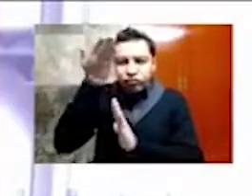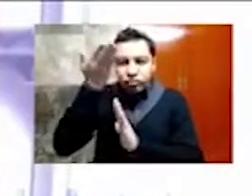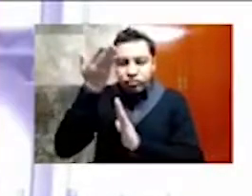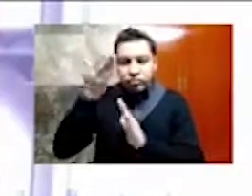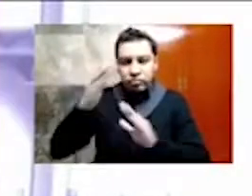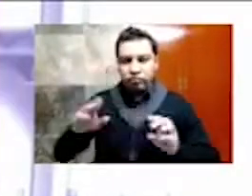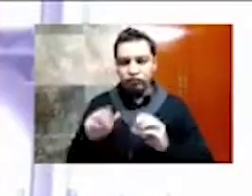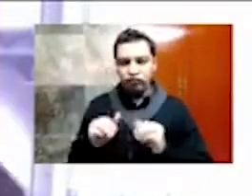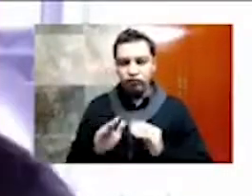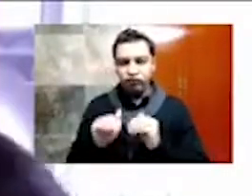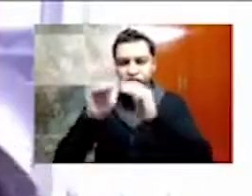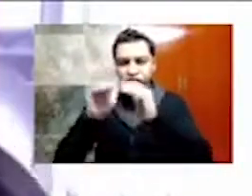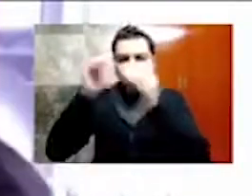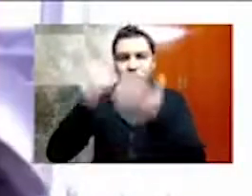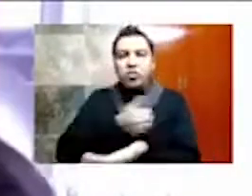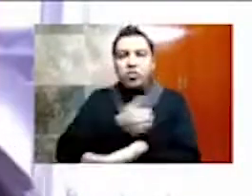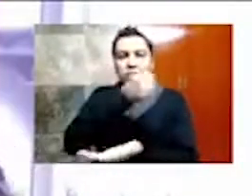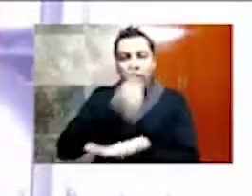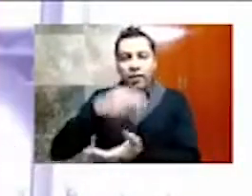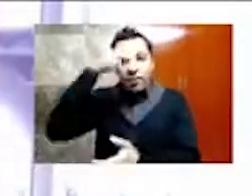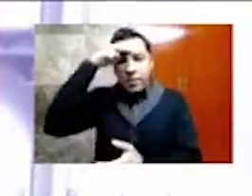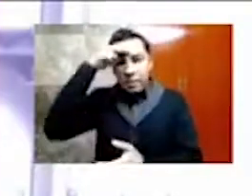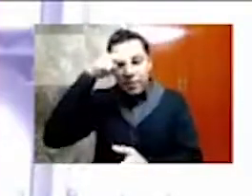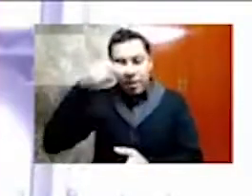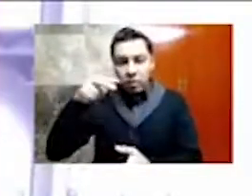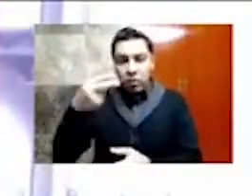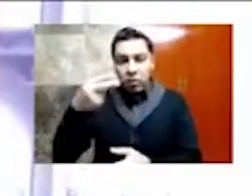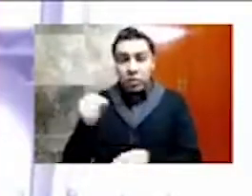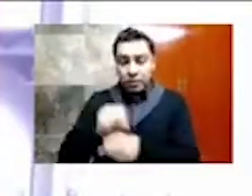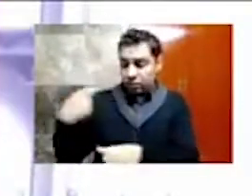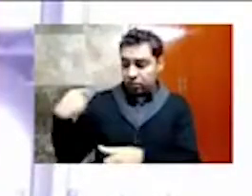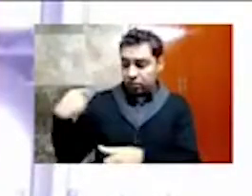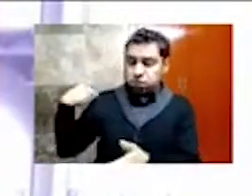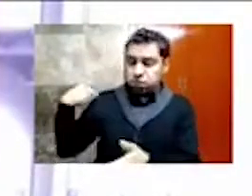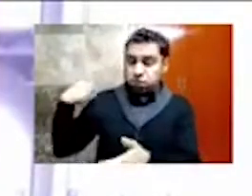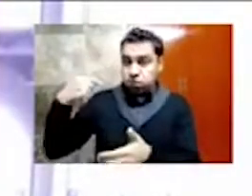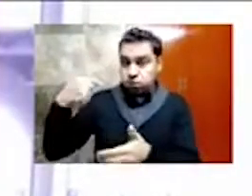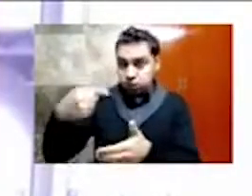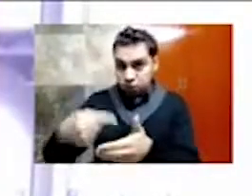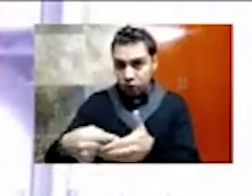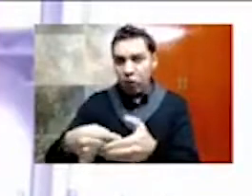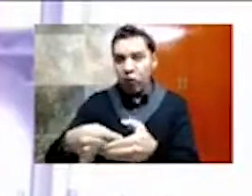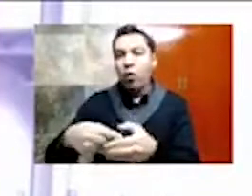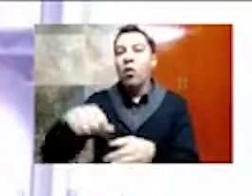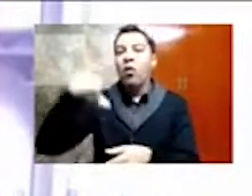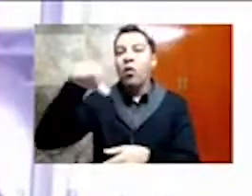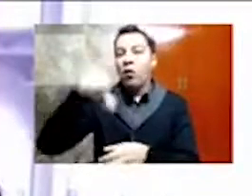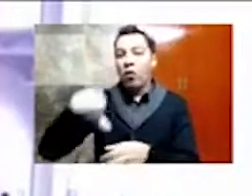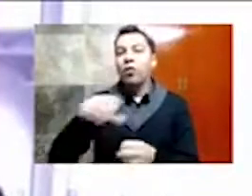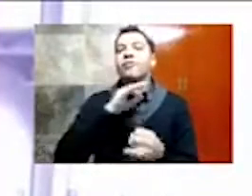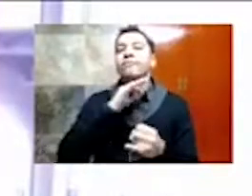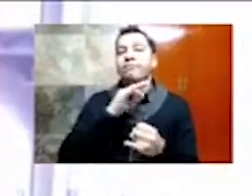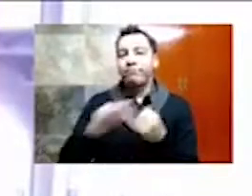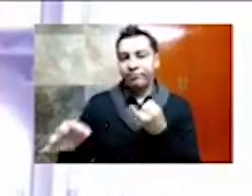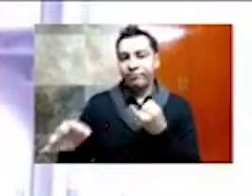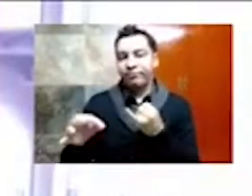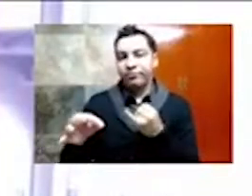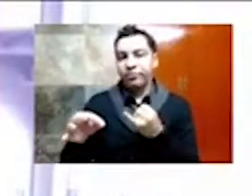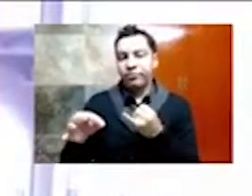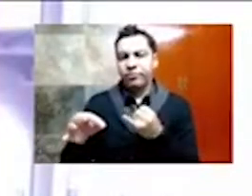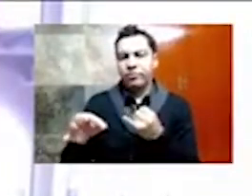especialistas han hecho una recapitulación de los sucesos previos a la caída de México